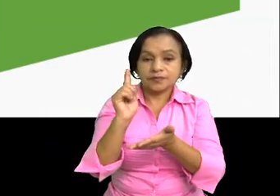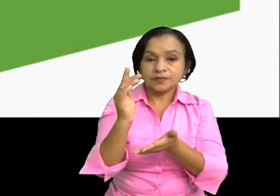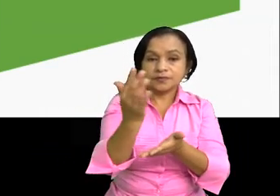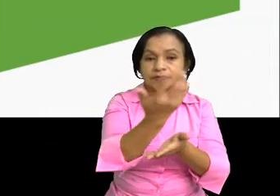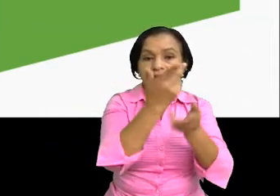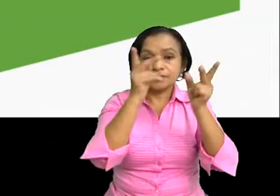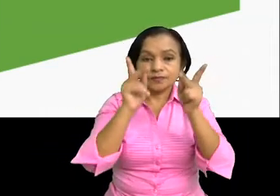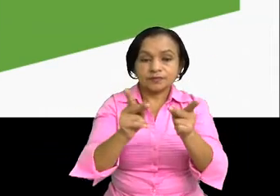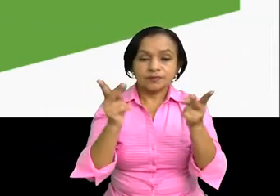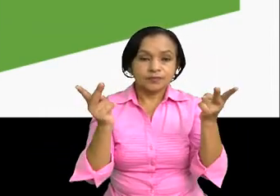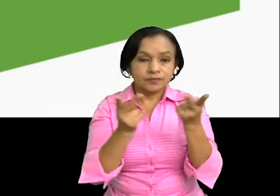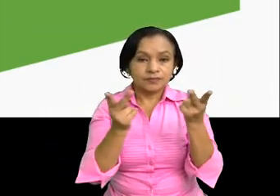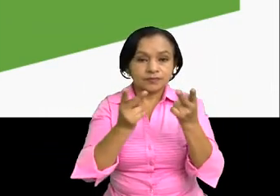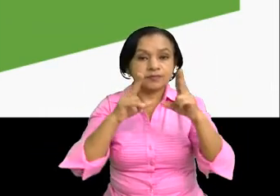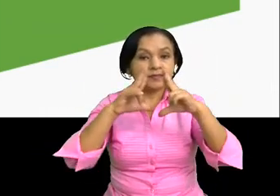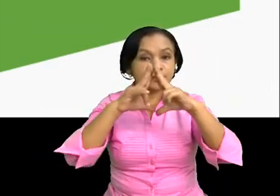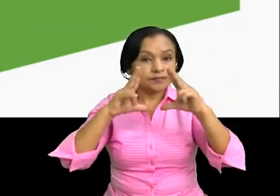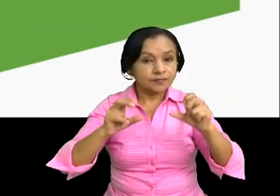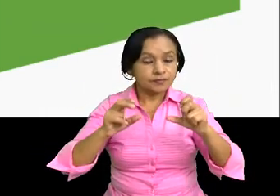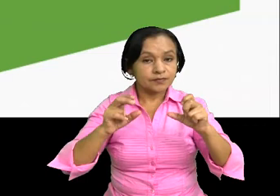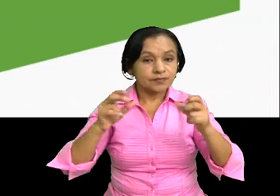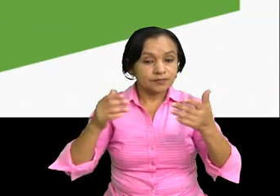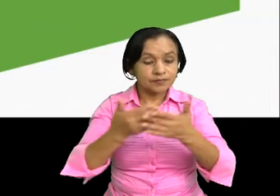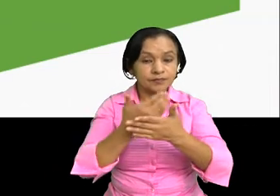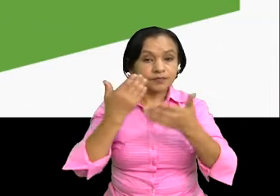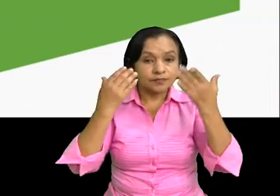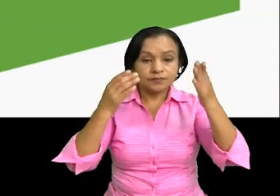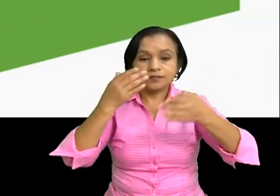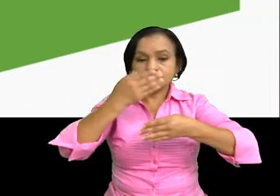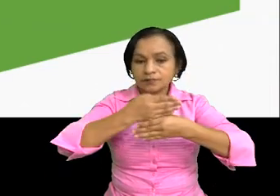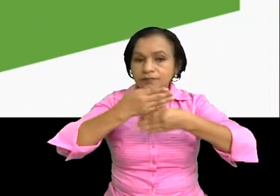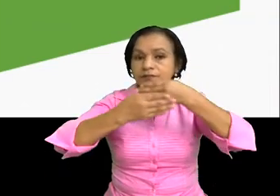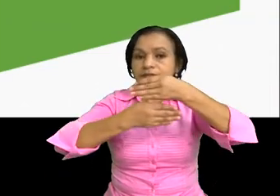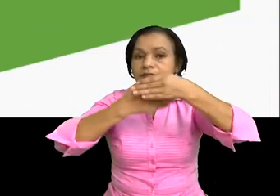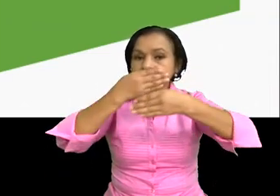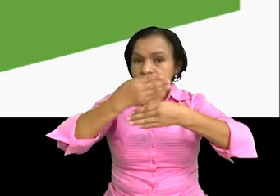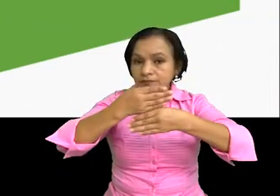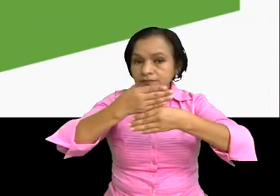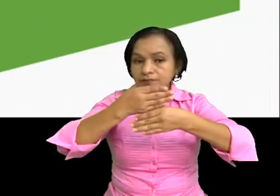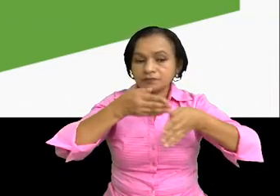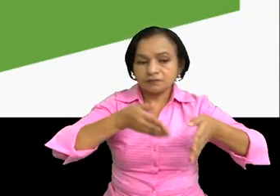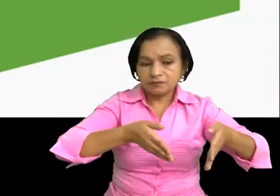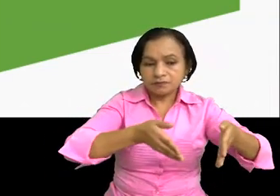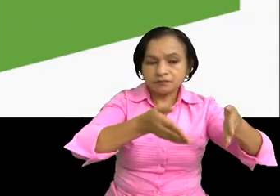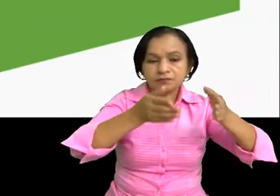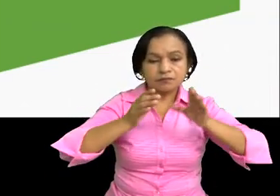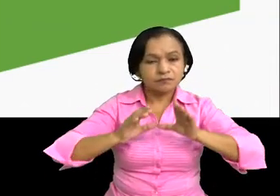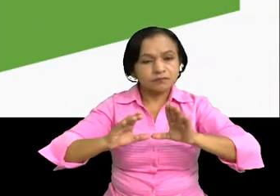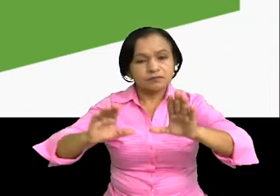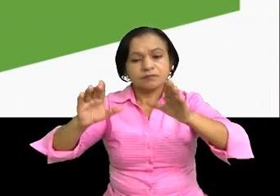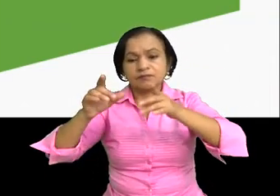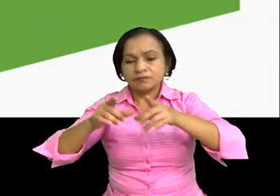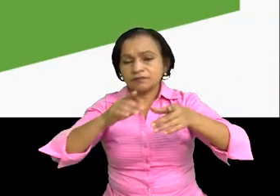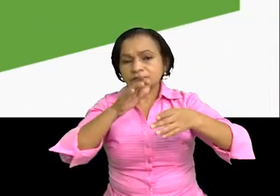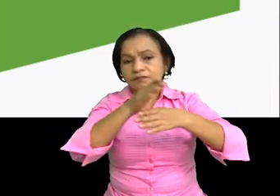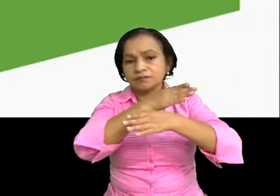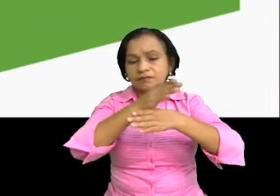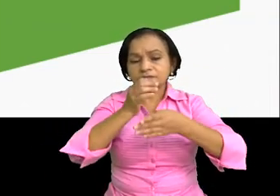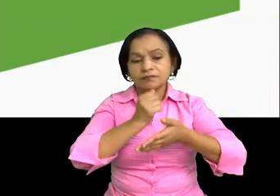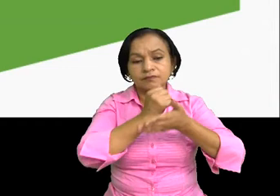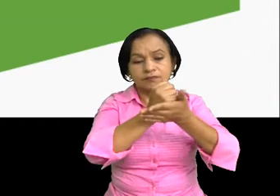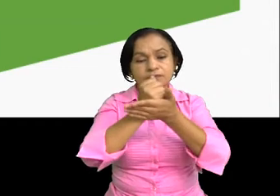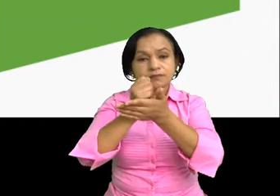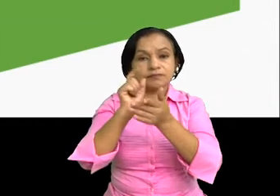nicaragüenses, porque las obras de infraestructura vial son beneficios netos para todas las